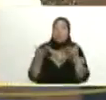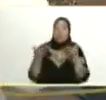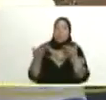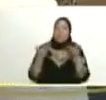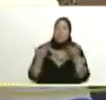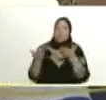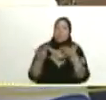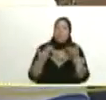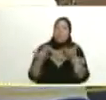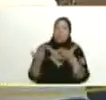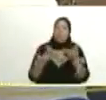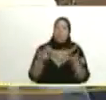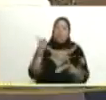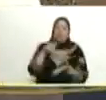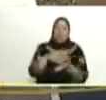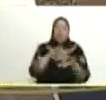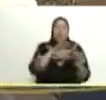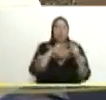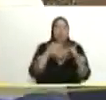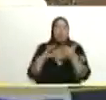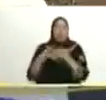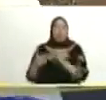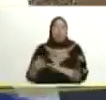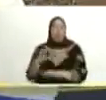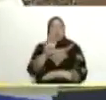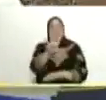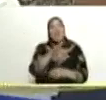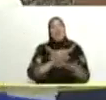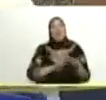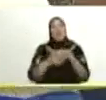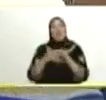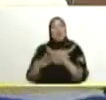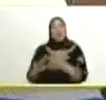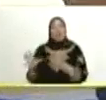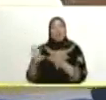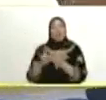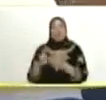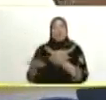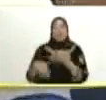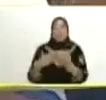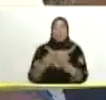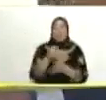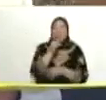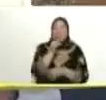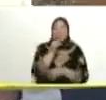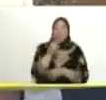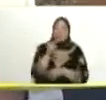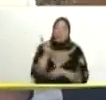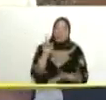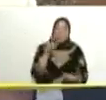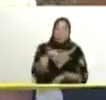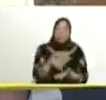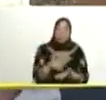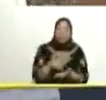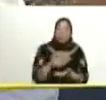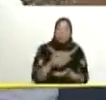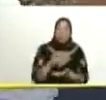todos los servicios, porque en esta comunidad, o en estas 5 comunidades que nos unimos, para por lo menos,